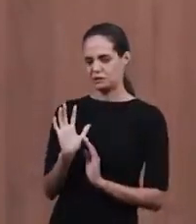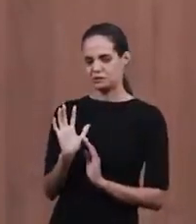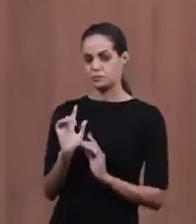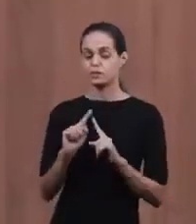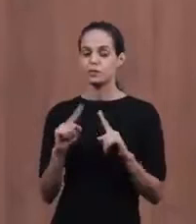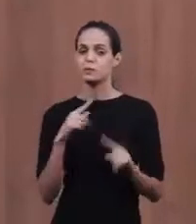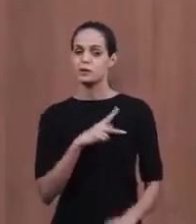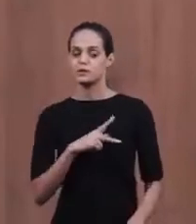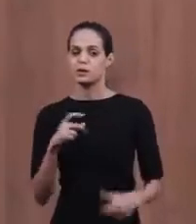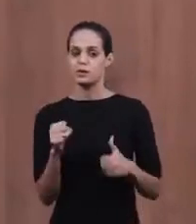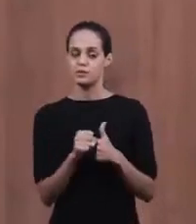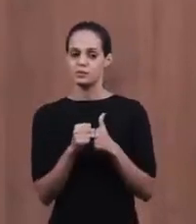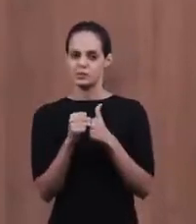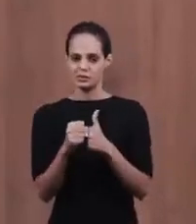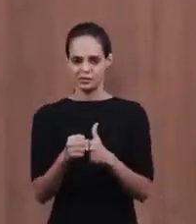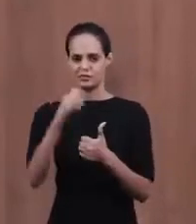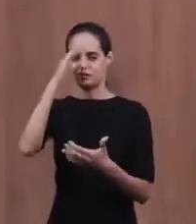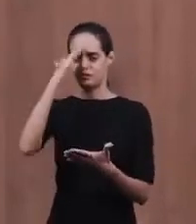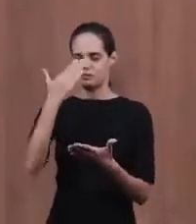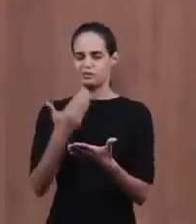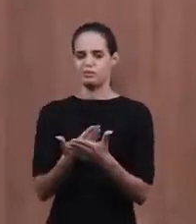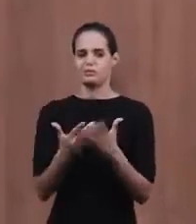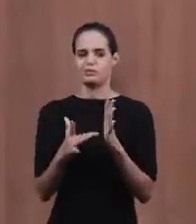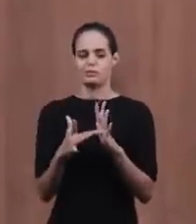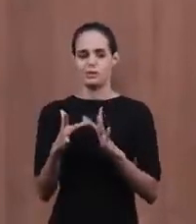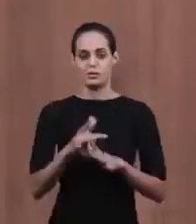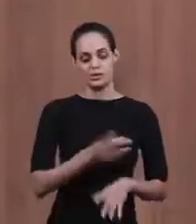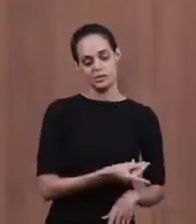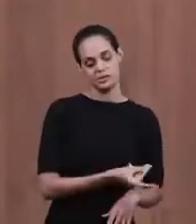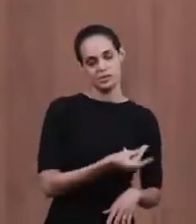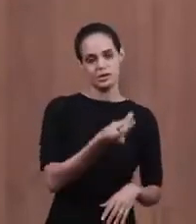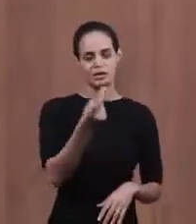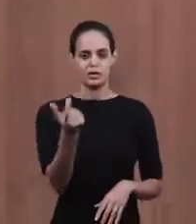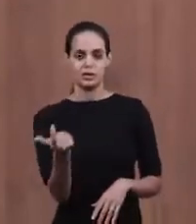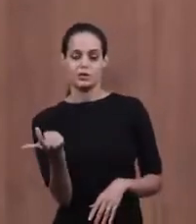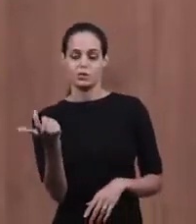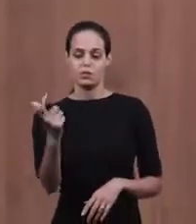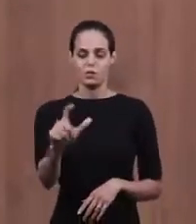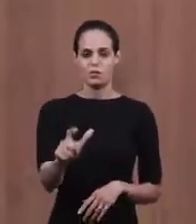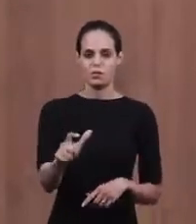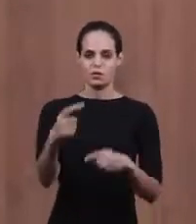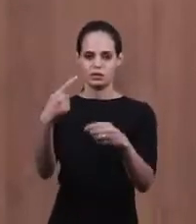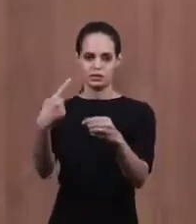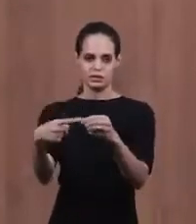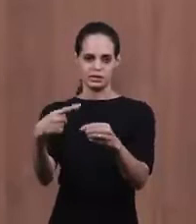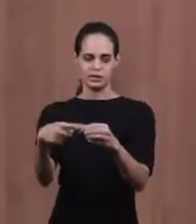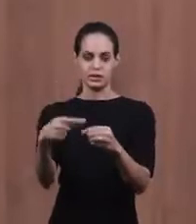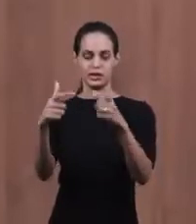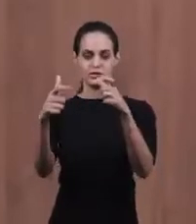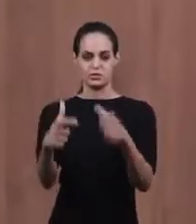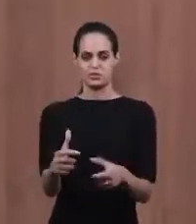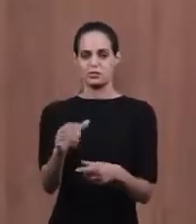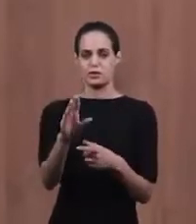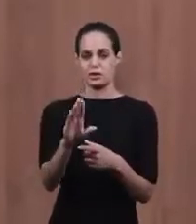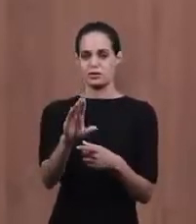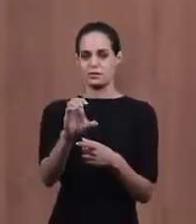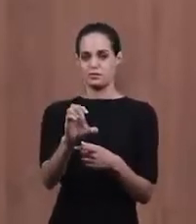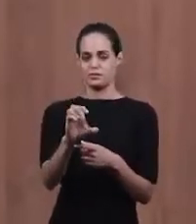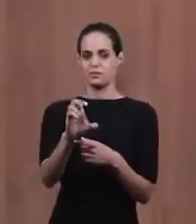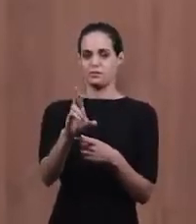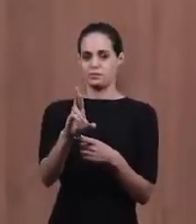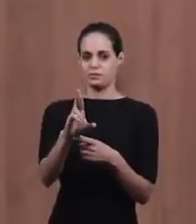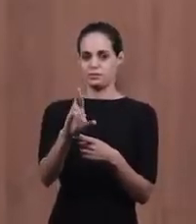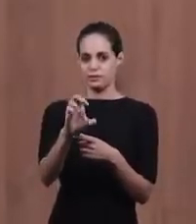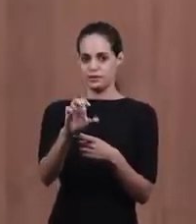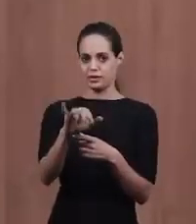en el Señor, salieron de esa ciudad y fueron a otra ciudad llamada Berea.